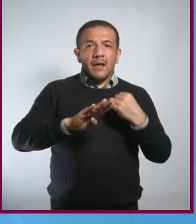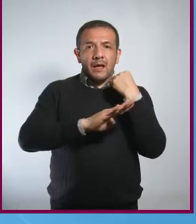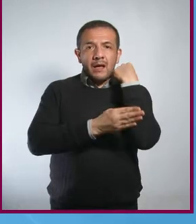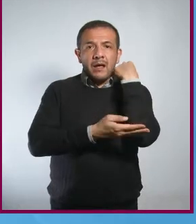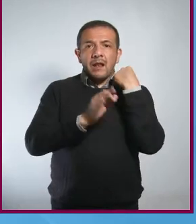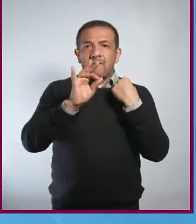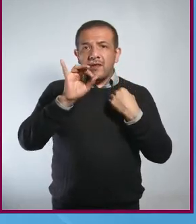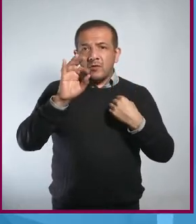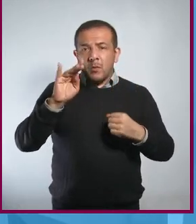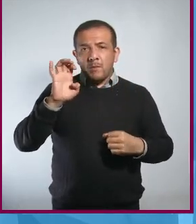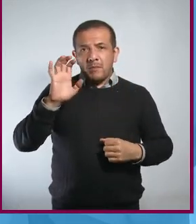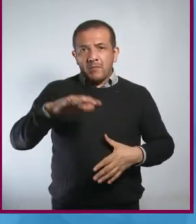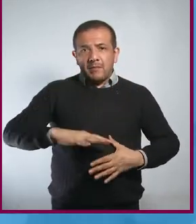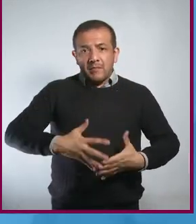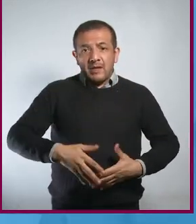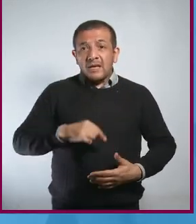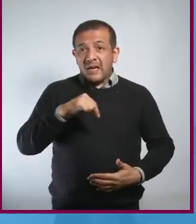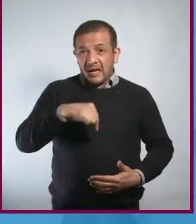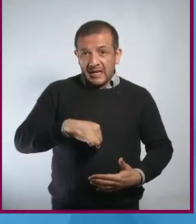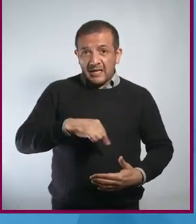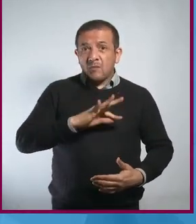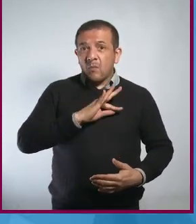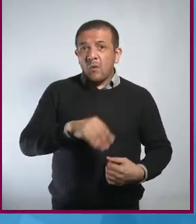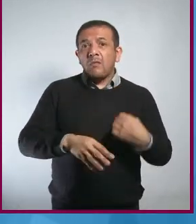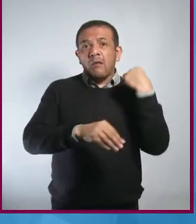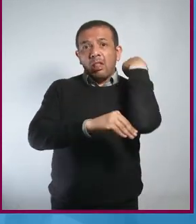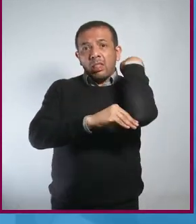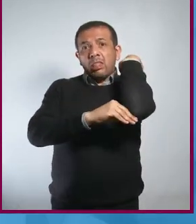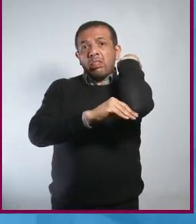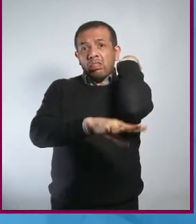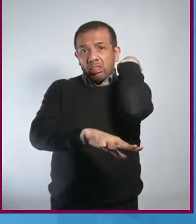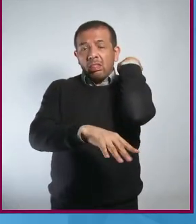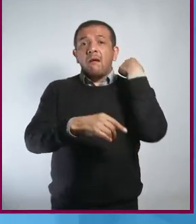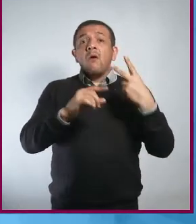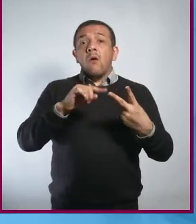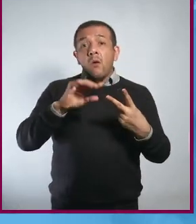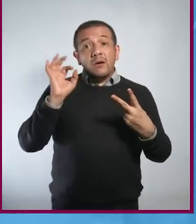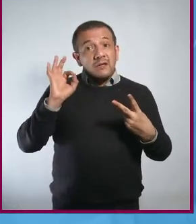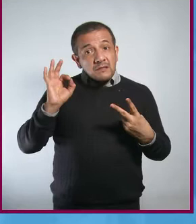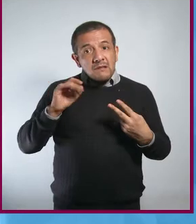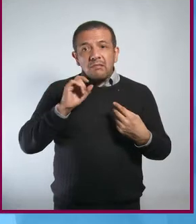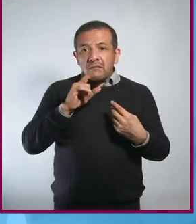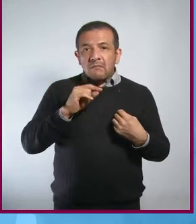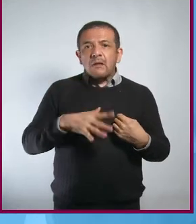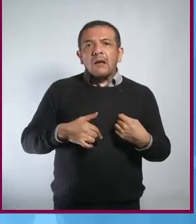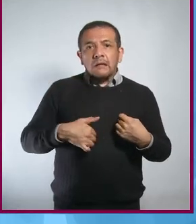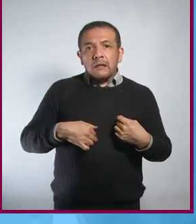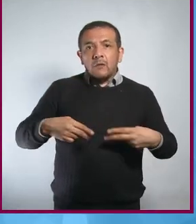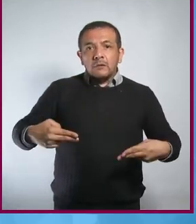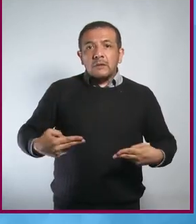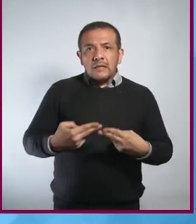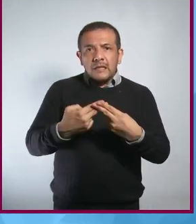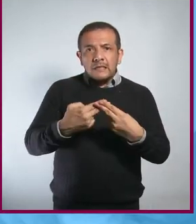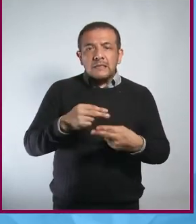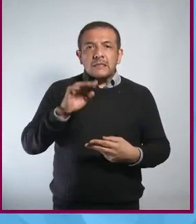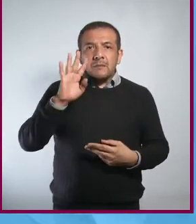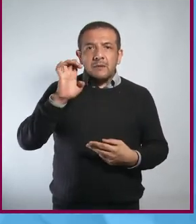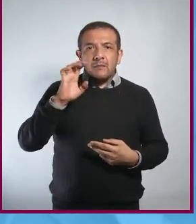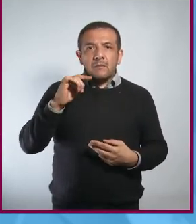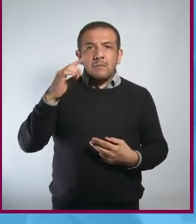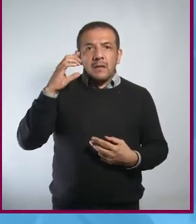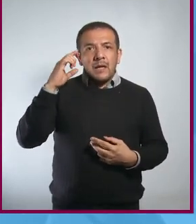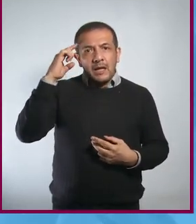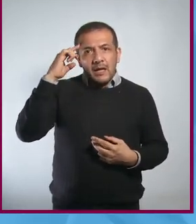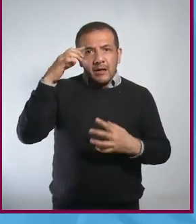en el feto, puede ocasionar abortos espontáneos o también lesiones en el cerebro del niño